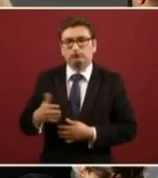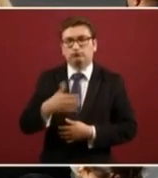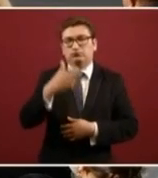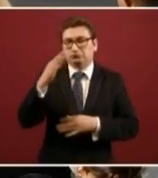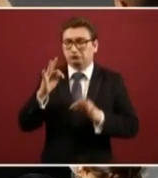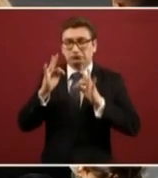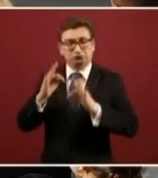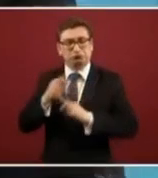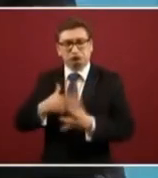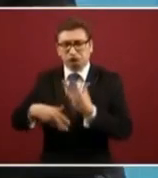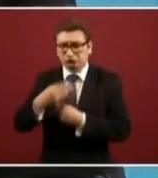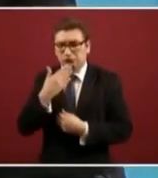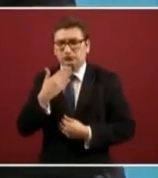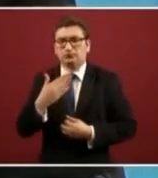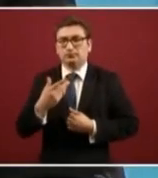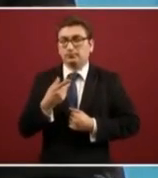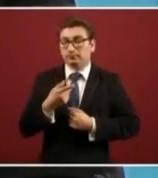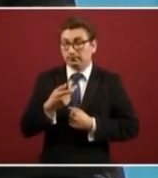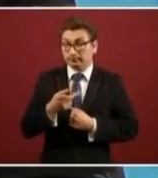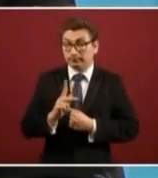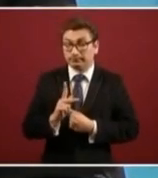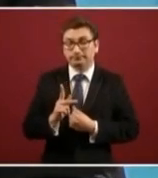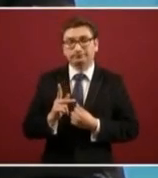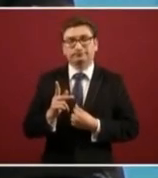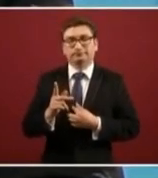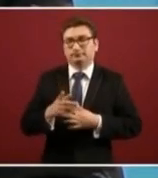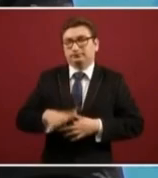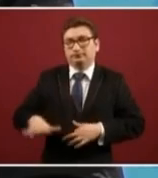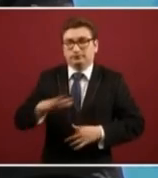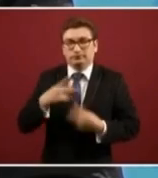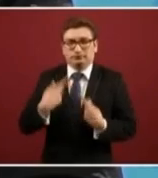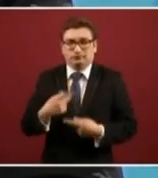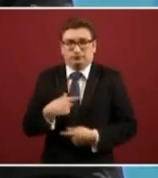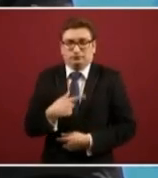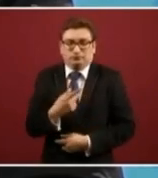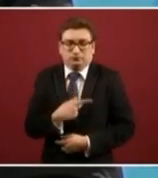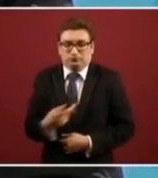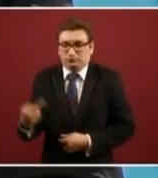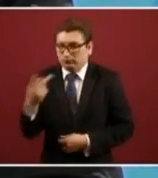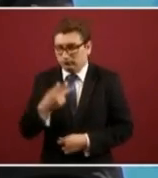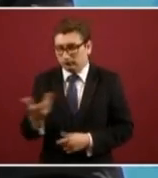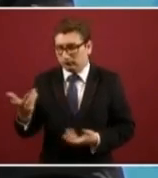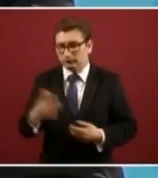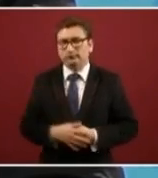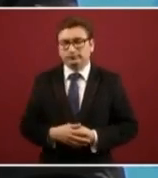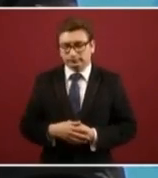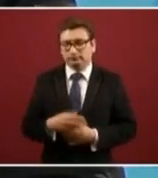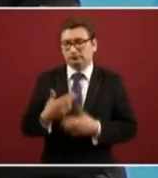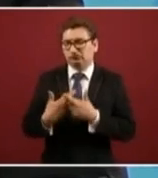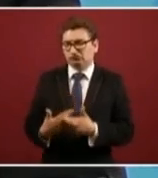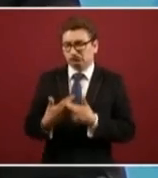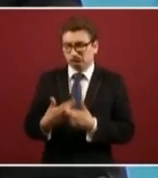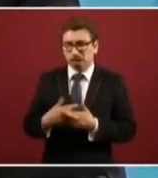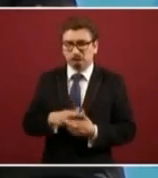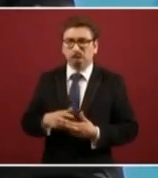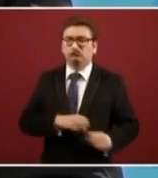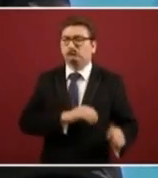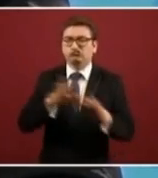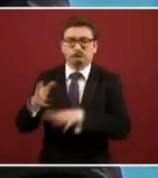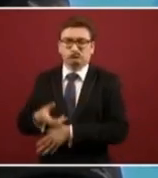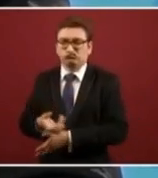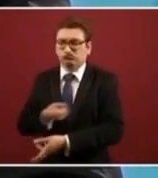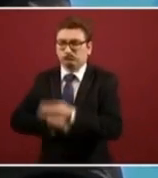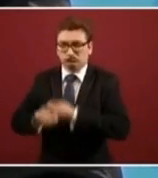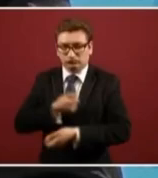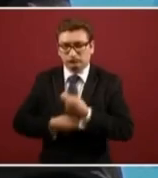rica, pero desafortunadamente tenemos muchos pescadores pobres que tenemos que apoyar de manera directa mientras empujamos